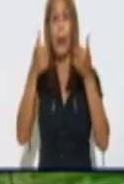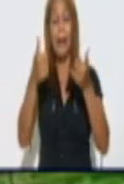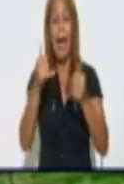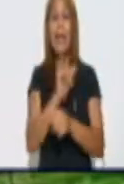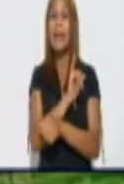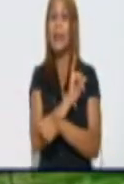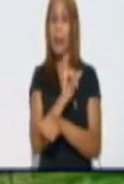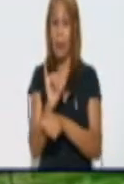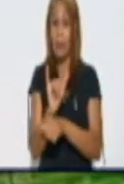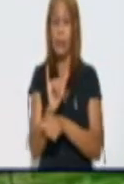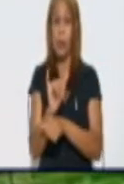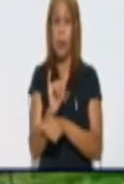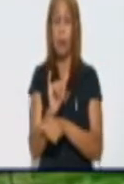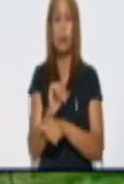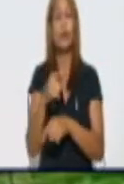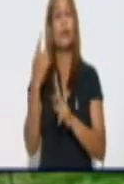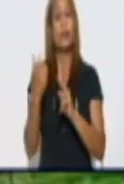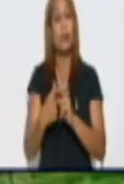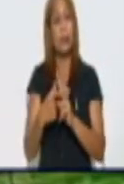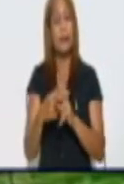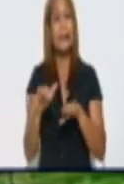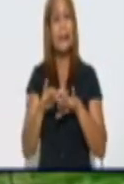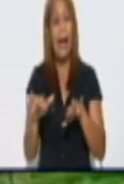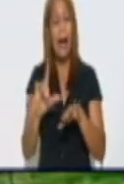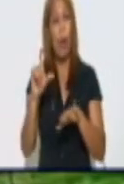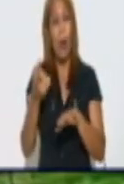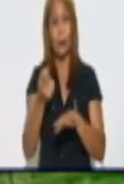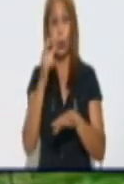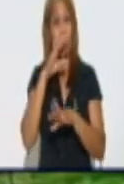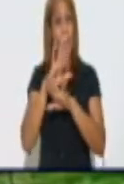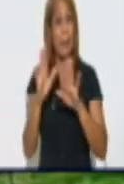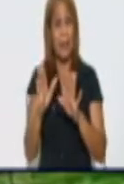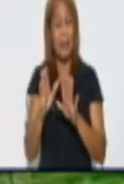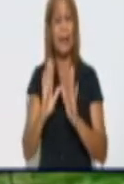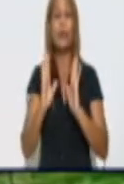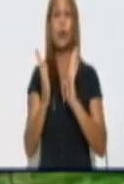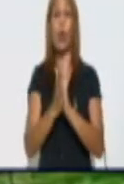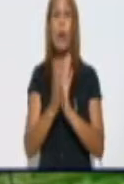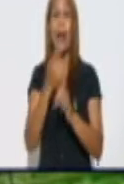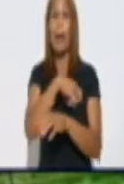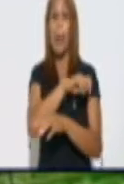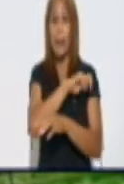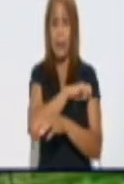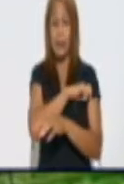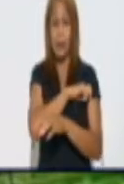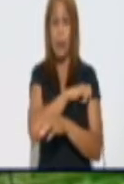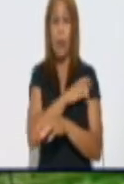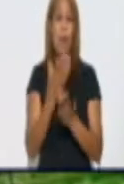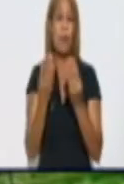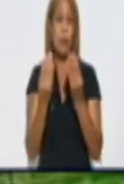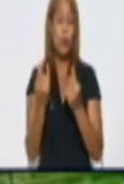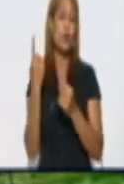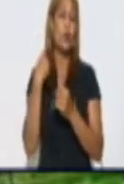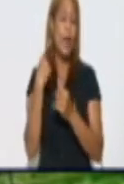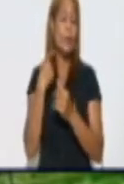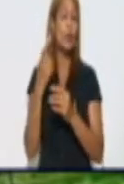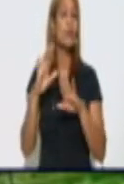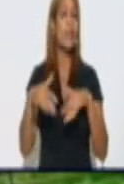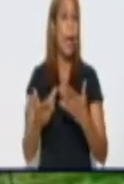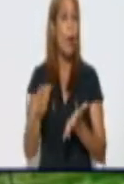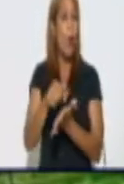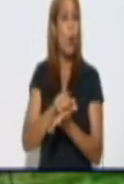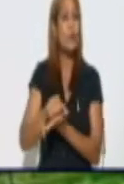se concluya a una buena parte de la población bayamesa necesitada por años de un servicio más eficiente